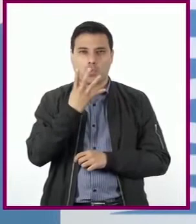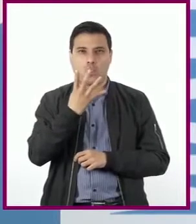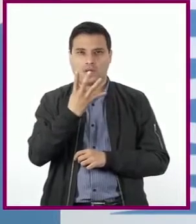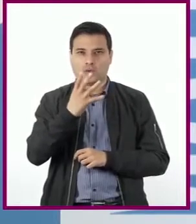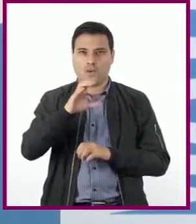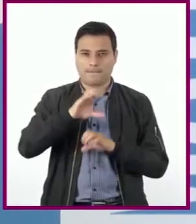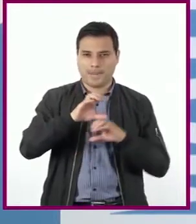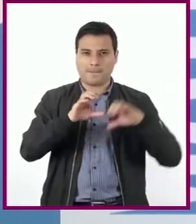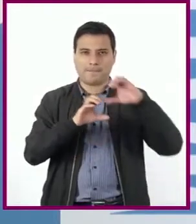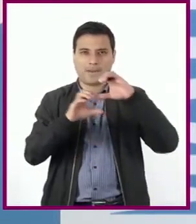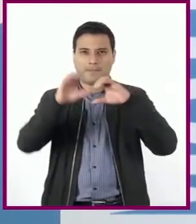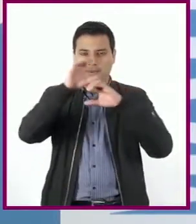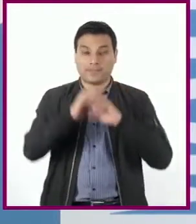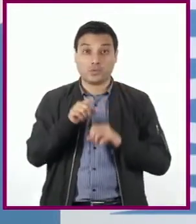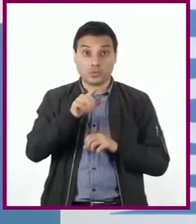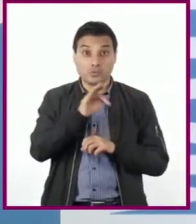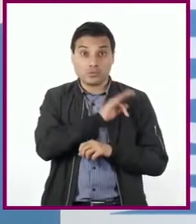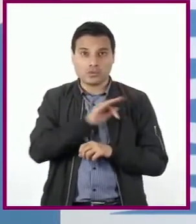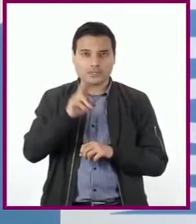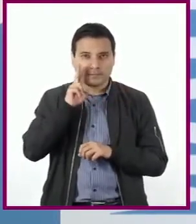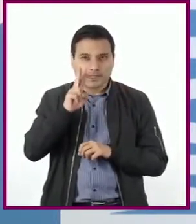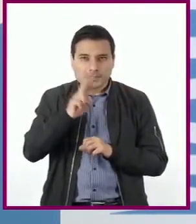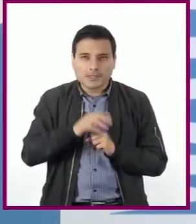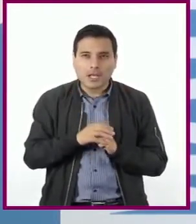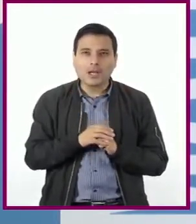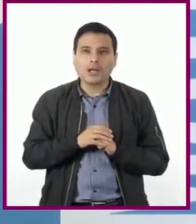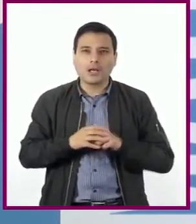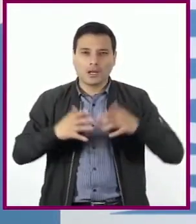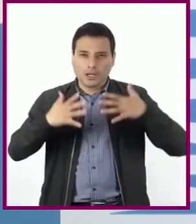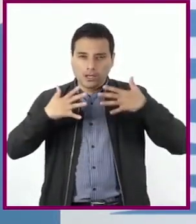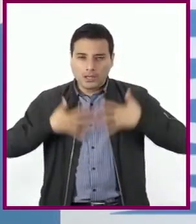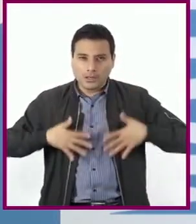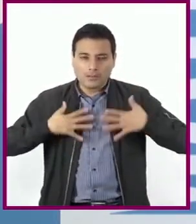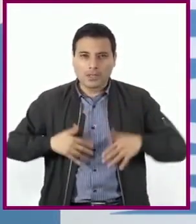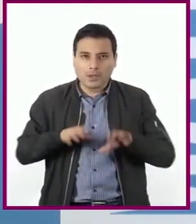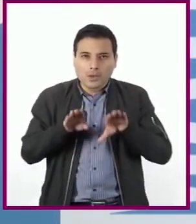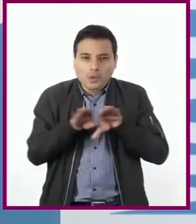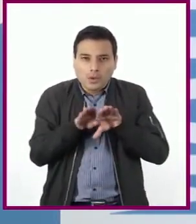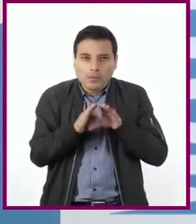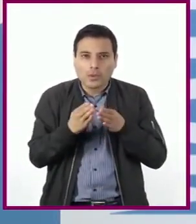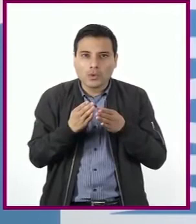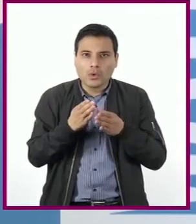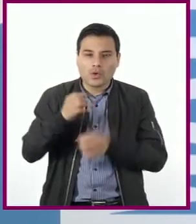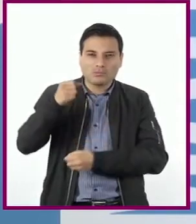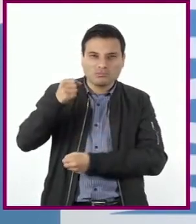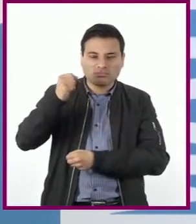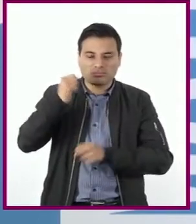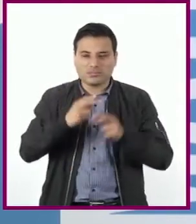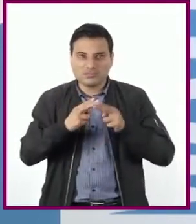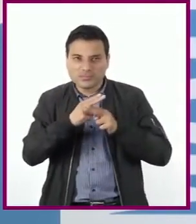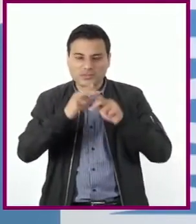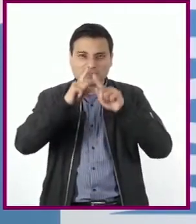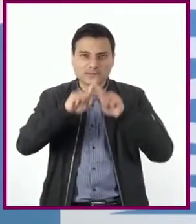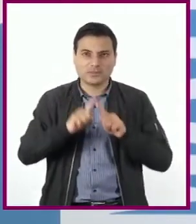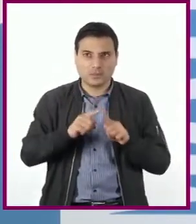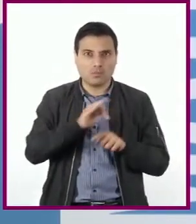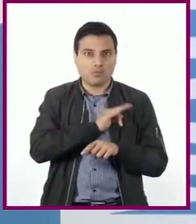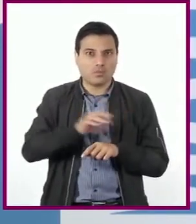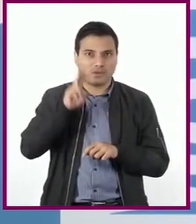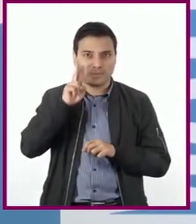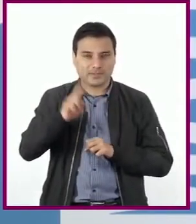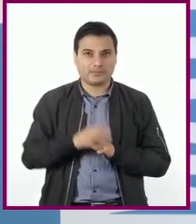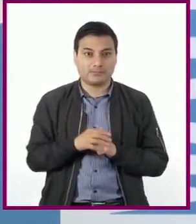es posible apreciar detalles de indumentaria y armamento de los fascinantes guerreros.